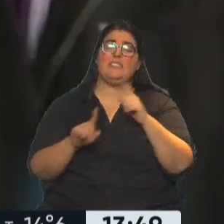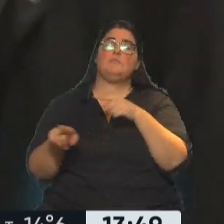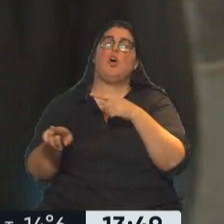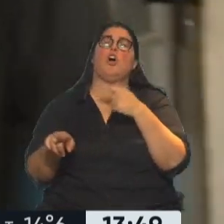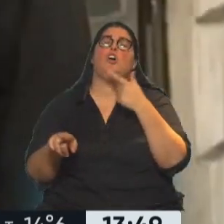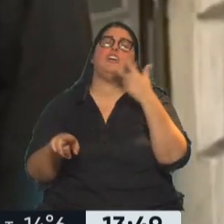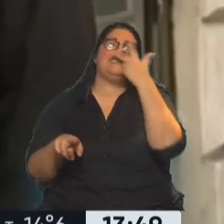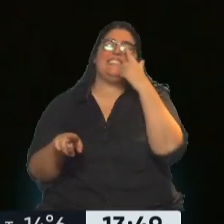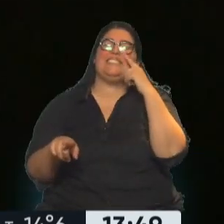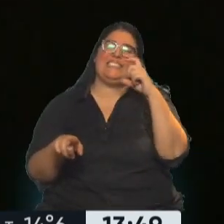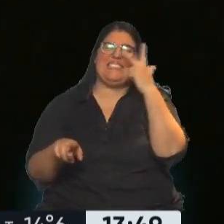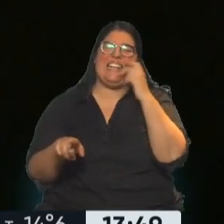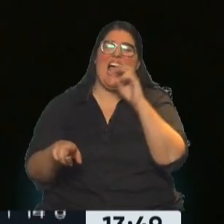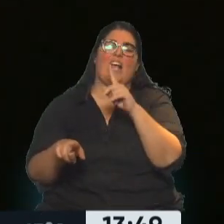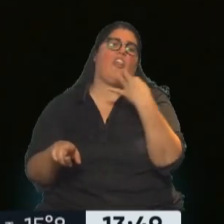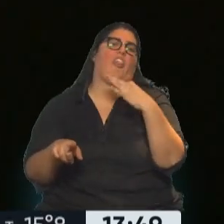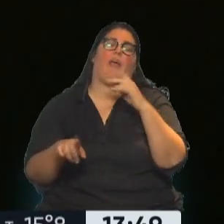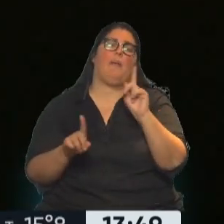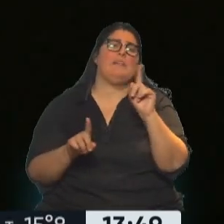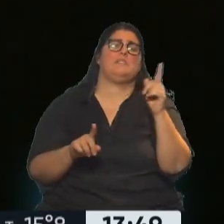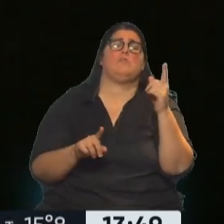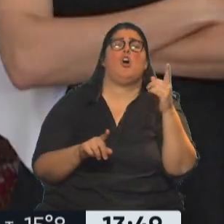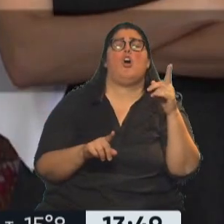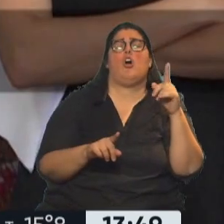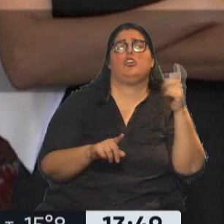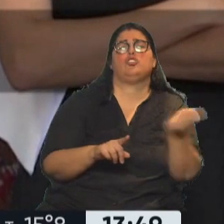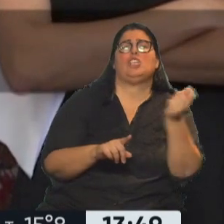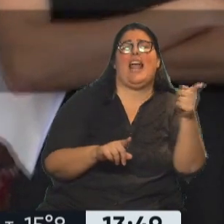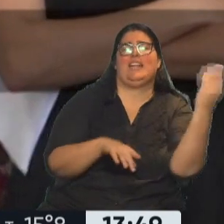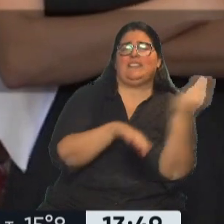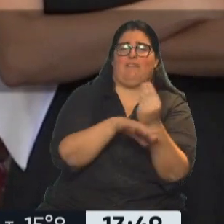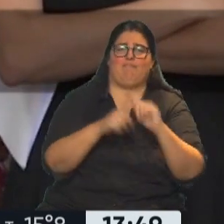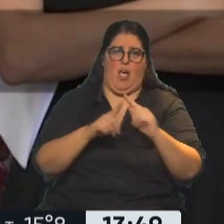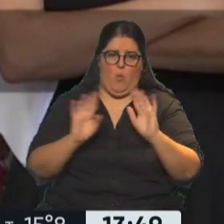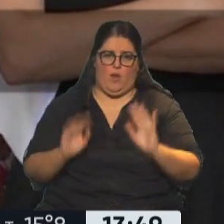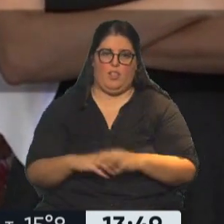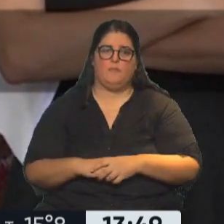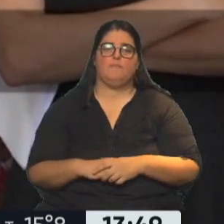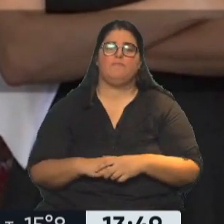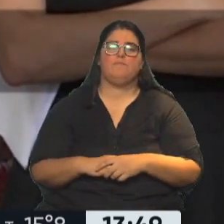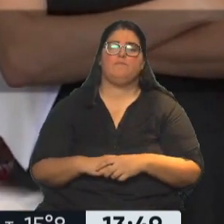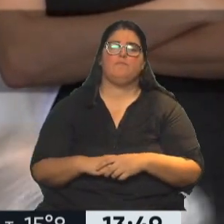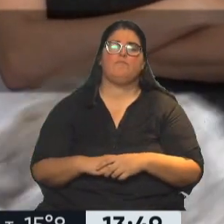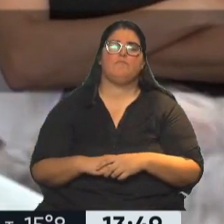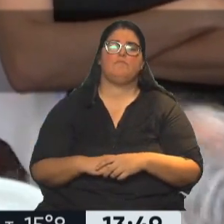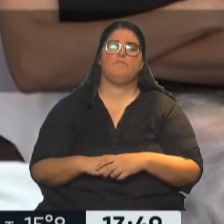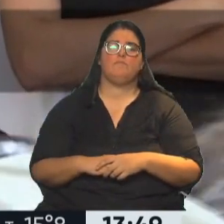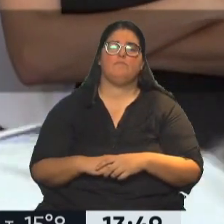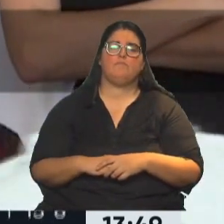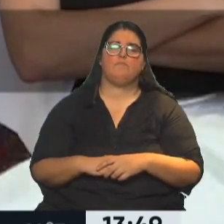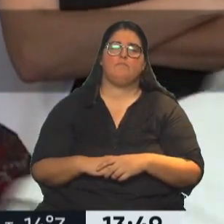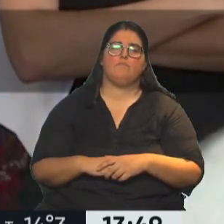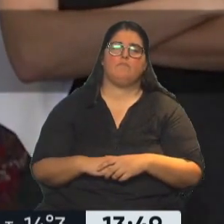Chirac debió designar como premier al socialista Lionel Jospin. Que l'un dit je peux me dispenser de nommer